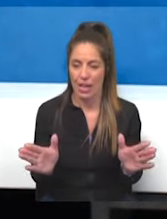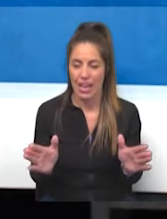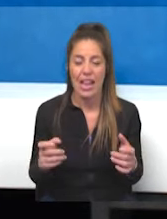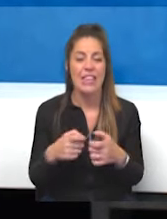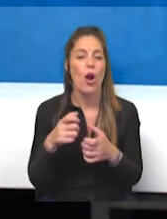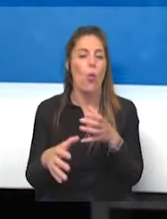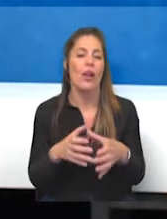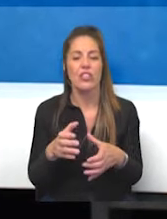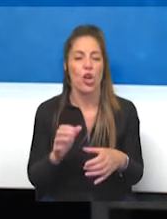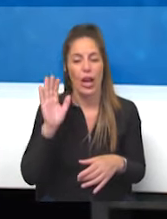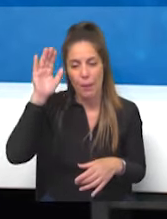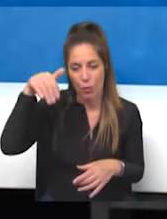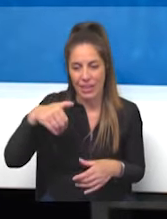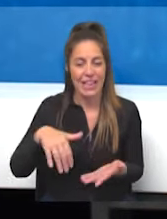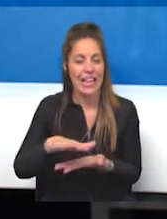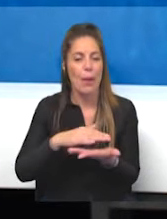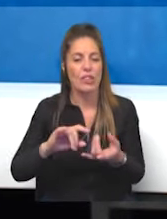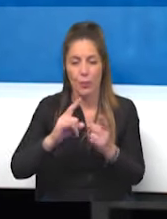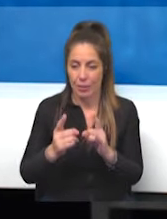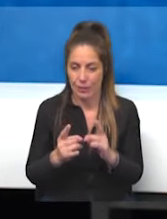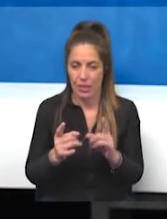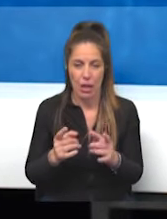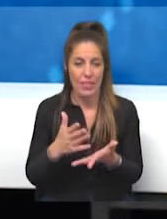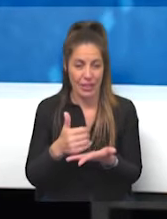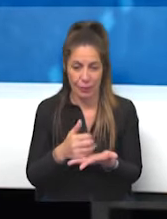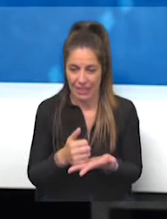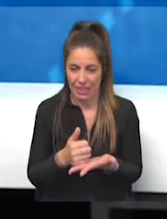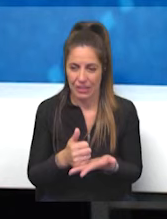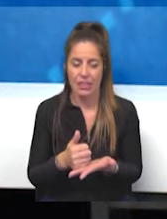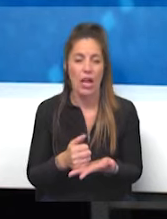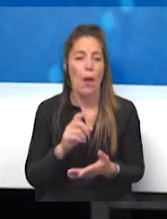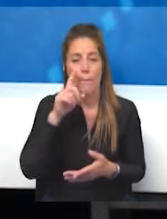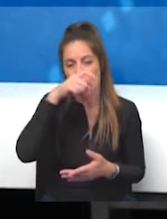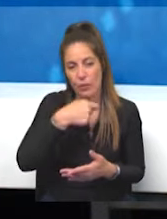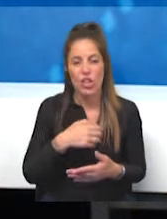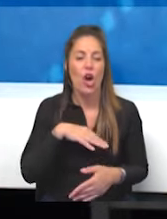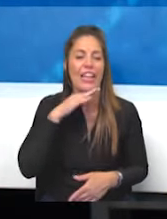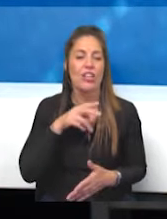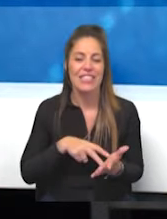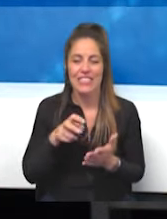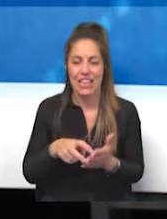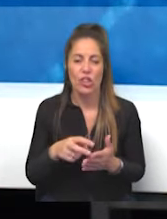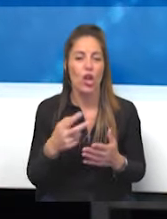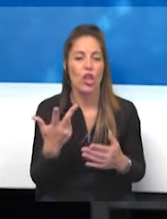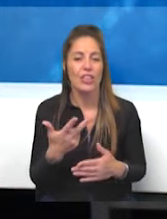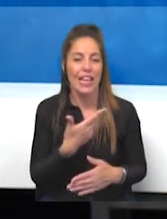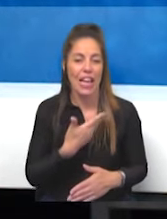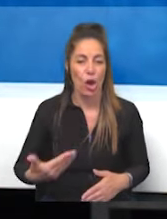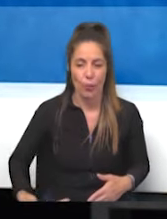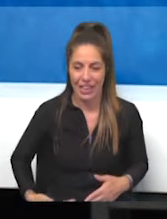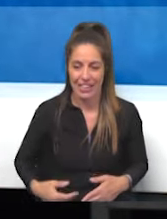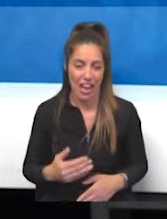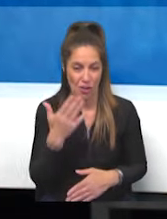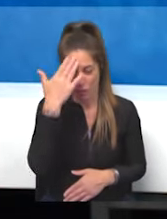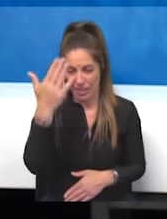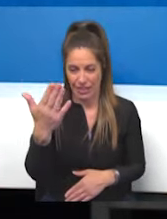coalición republicana en el ámbito departamental este montevido canones y salto los tres que gobiernan el frente amplio no los tres que gobiernan